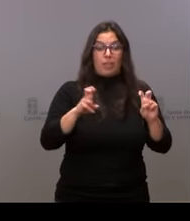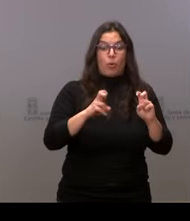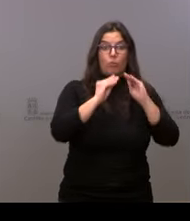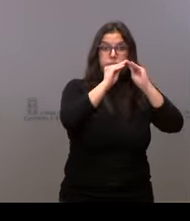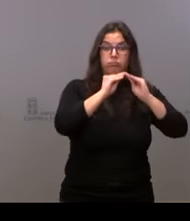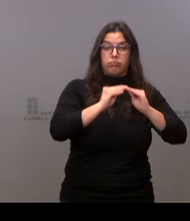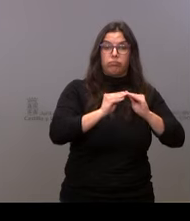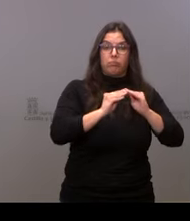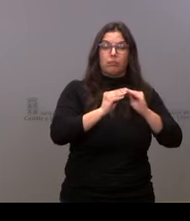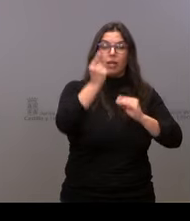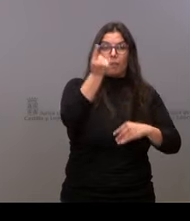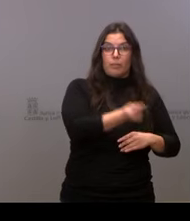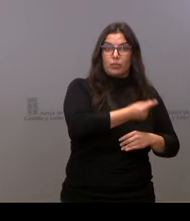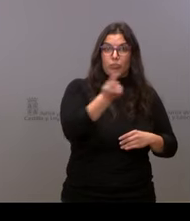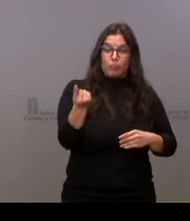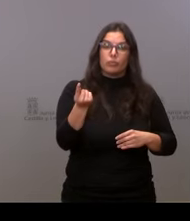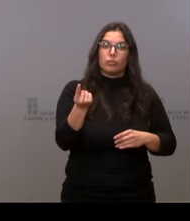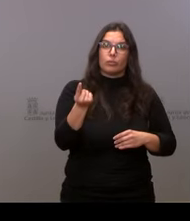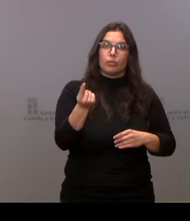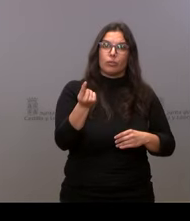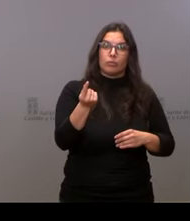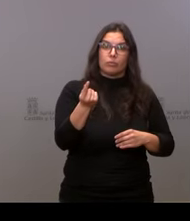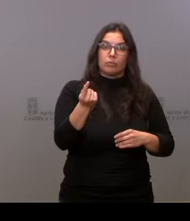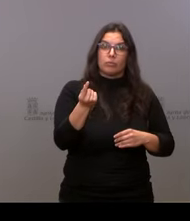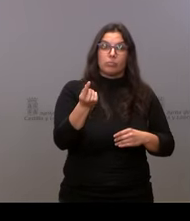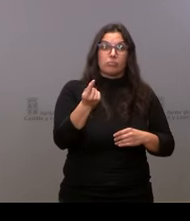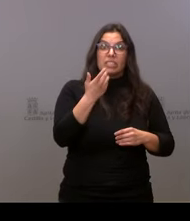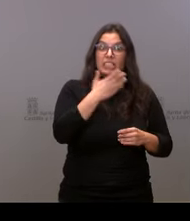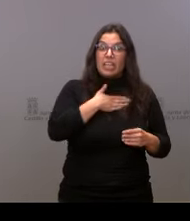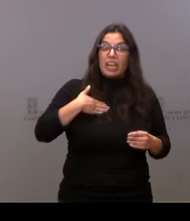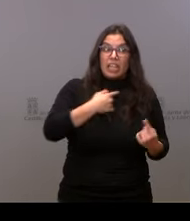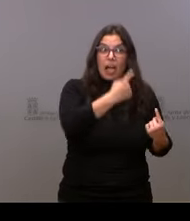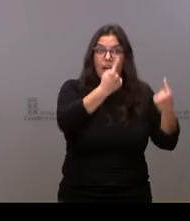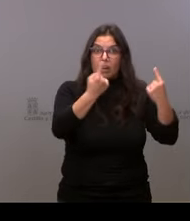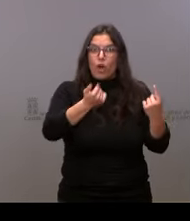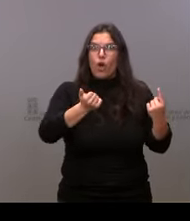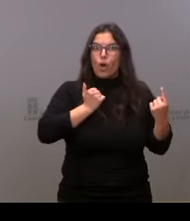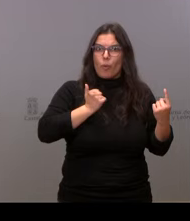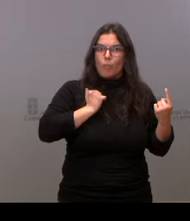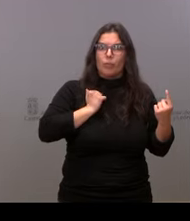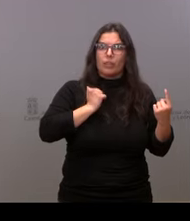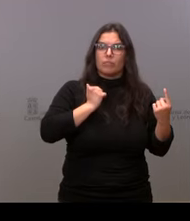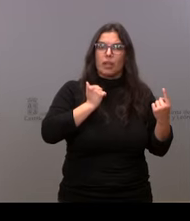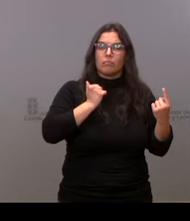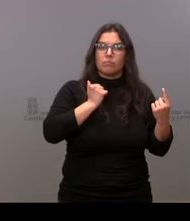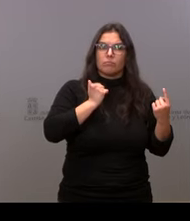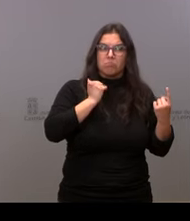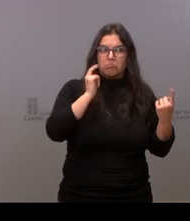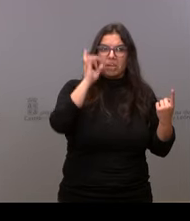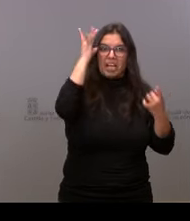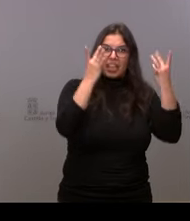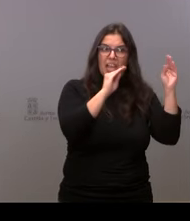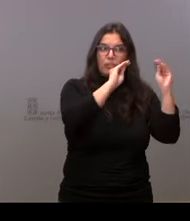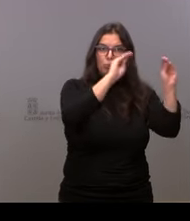donde las fuerzas políticas que quisieron tuvieron la oportunidad de aportar al consejero de economía y hacienda